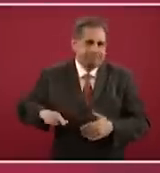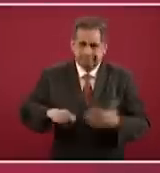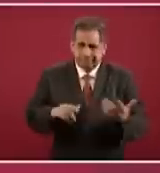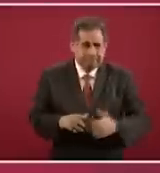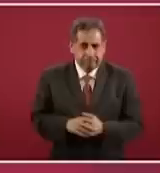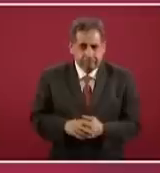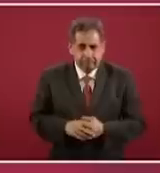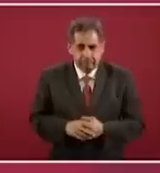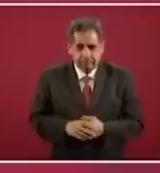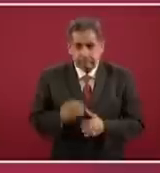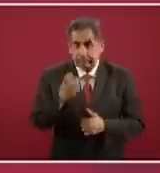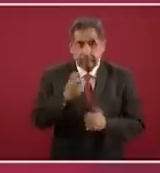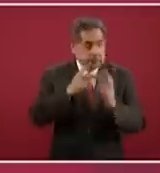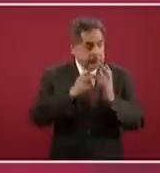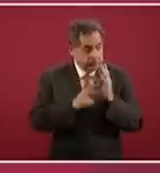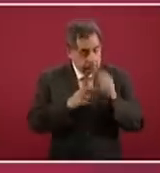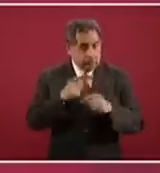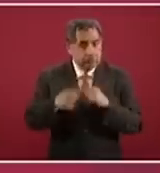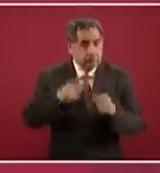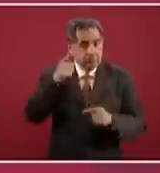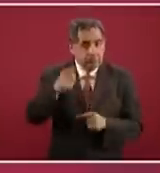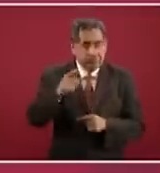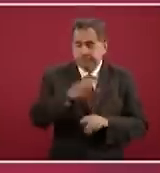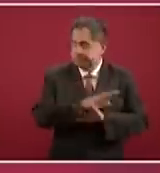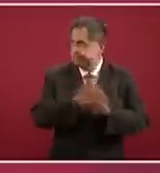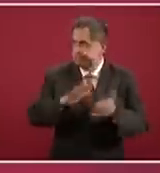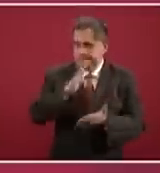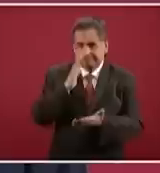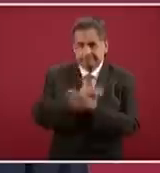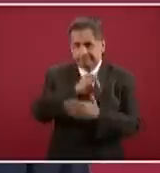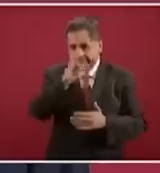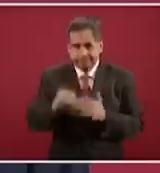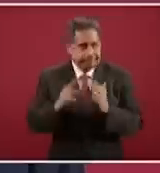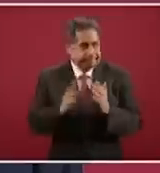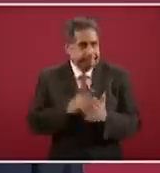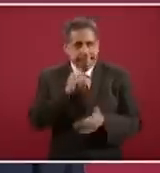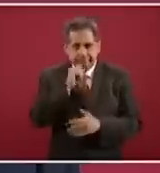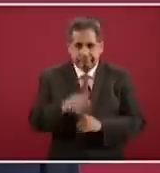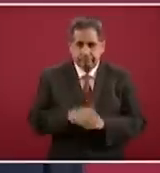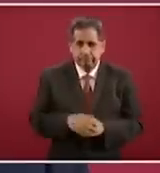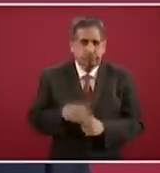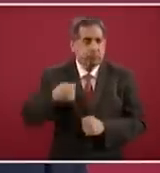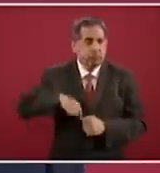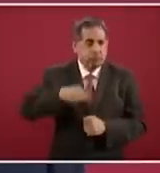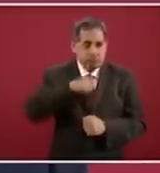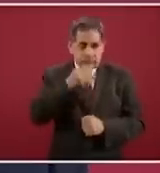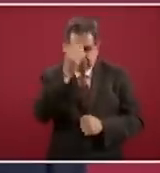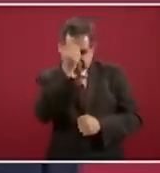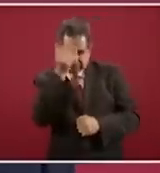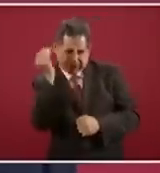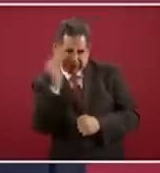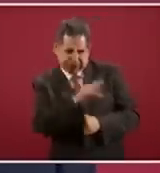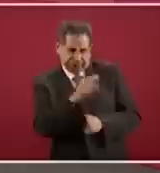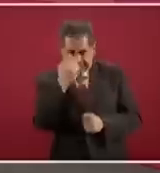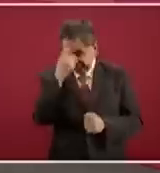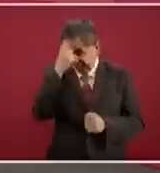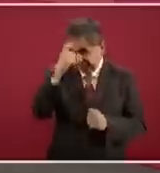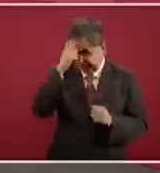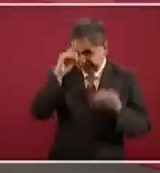Eso nunca jamás va a suceder. Nosotros no vamos a fabricar esos delitos a